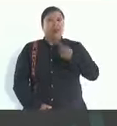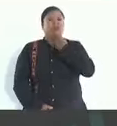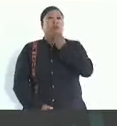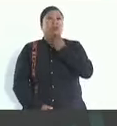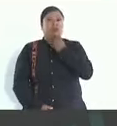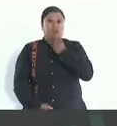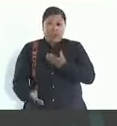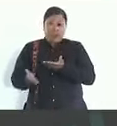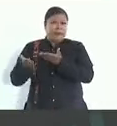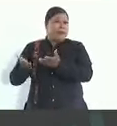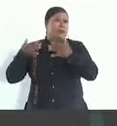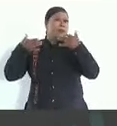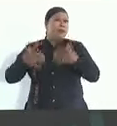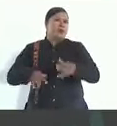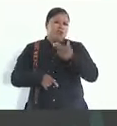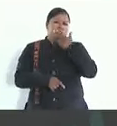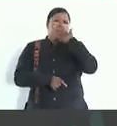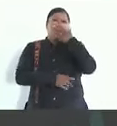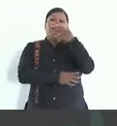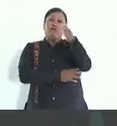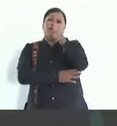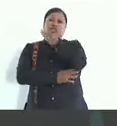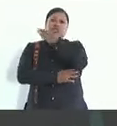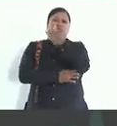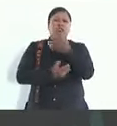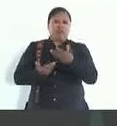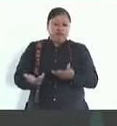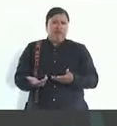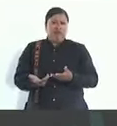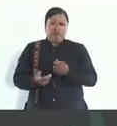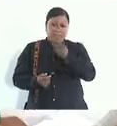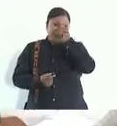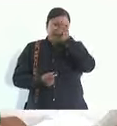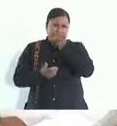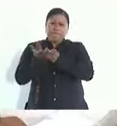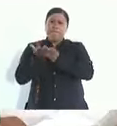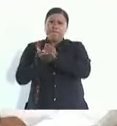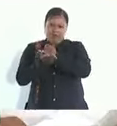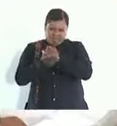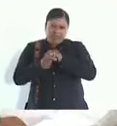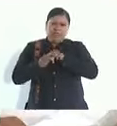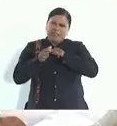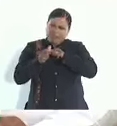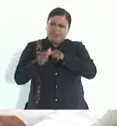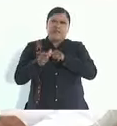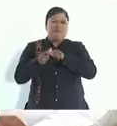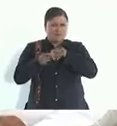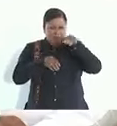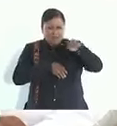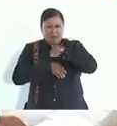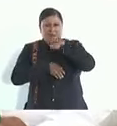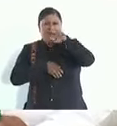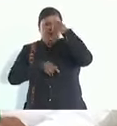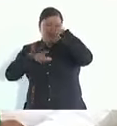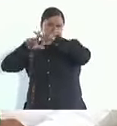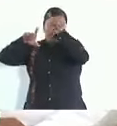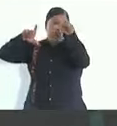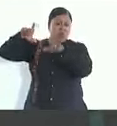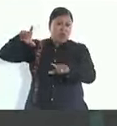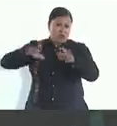usted guardó la bandera en su carruaje y decidió peregrinar a lo largo y ancho del país para